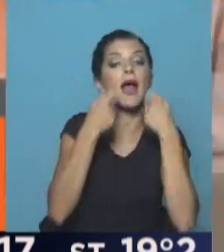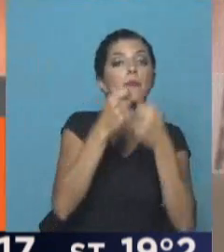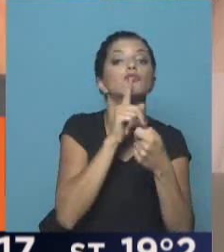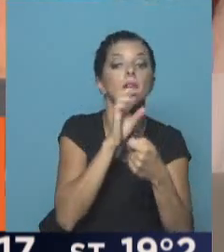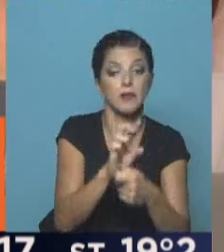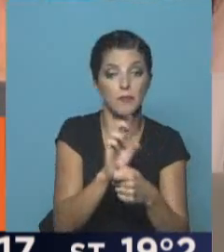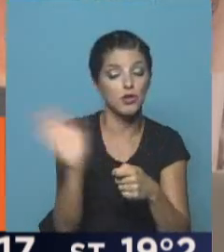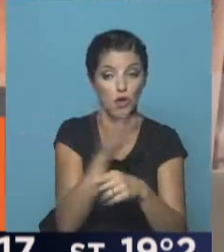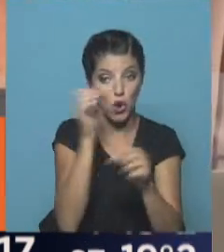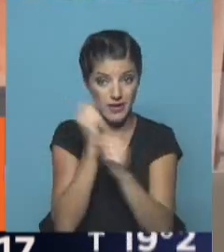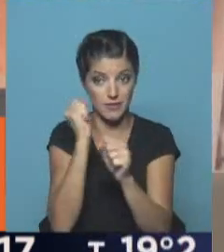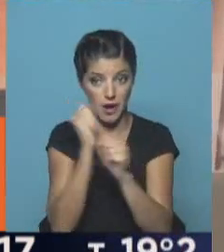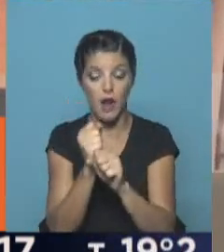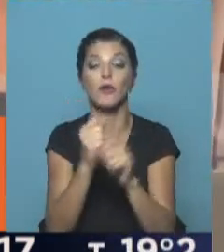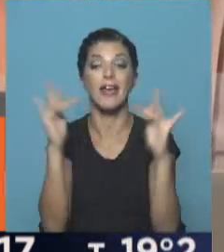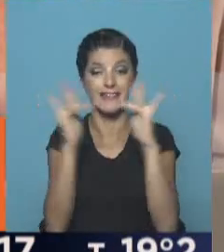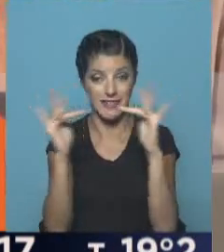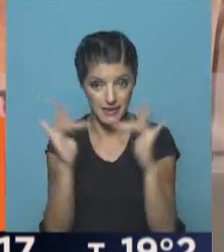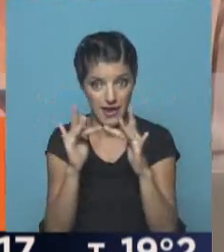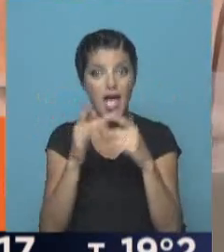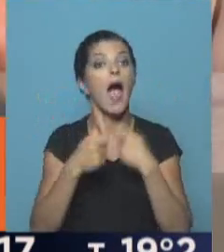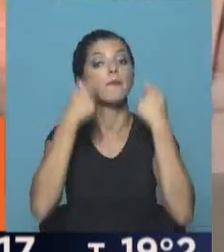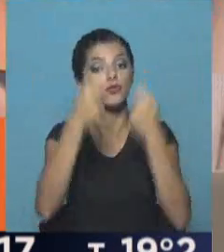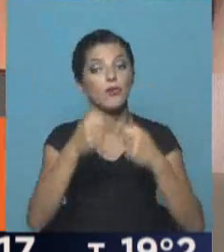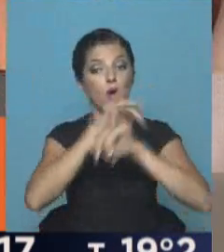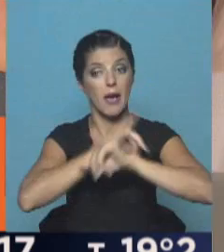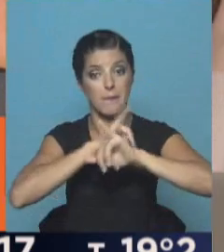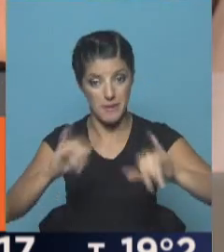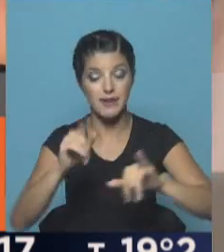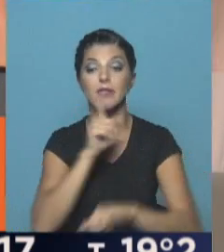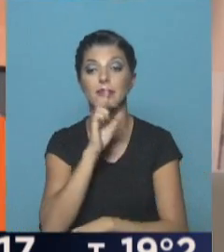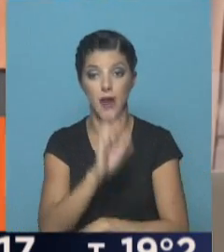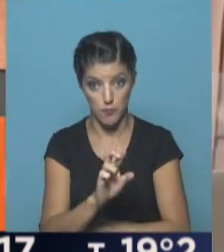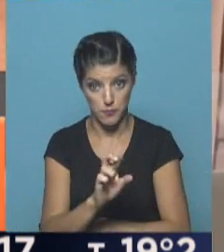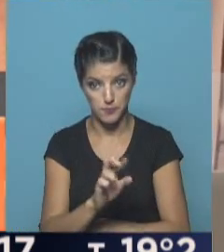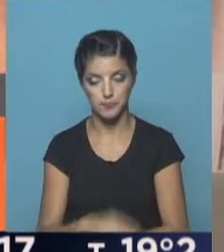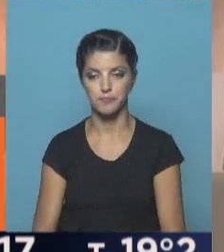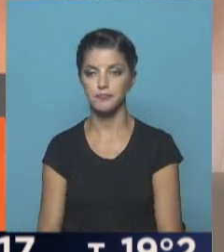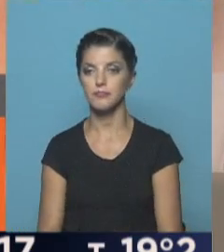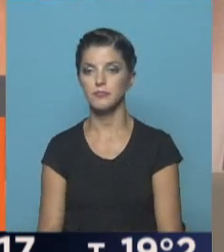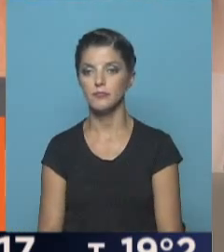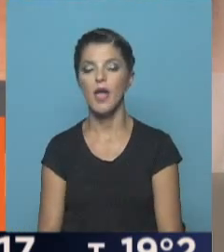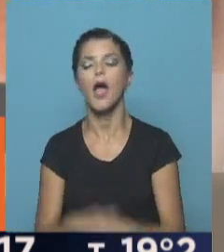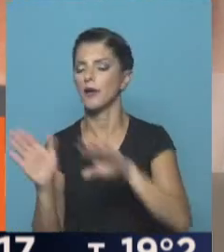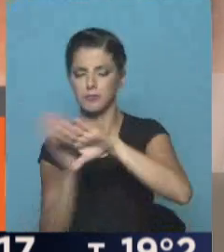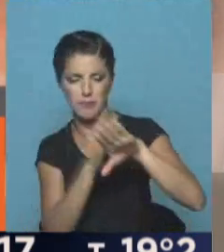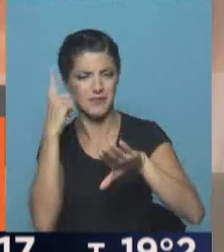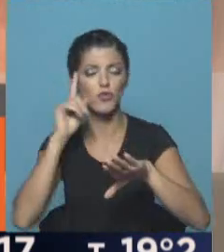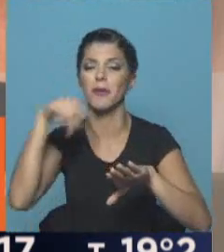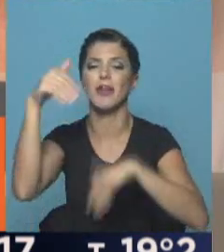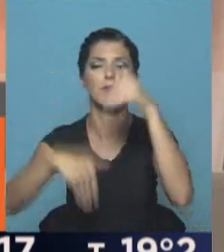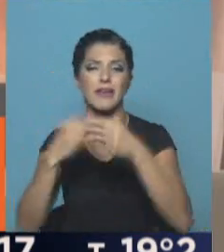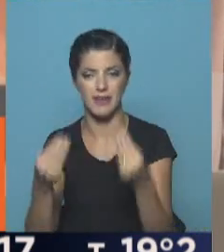trabajaron en las redes sociales para la campaña de Trump. Ahora bien, independientemente de quién gane, ha sido una campaña